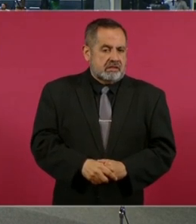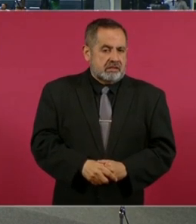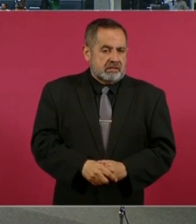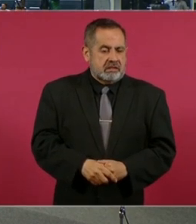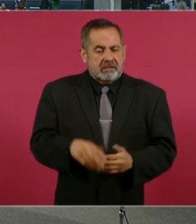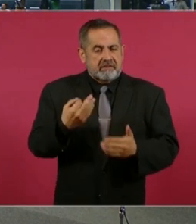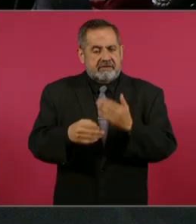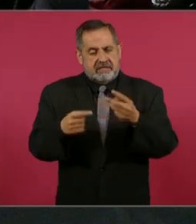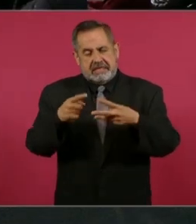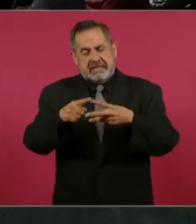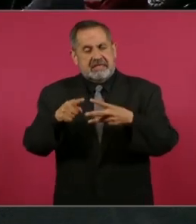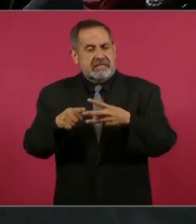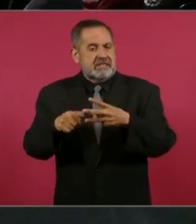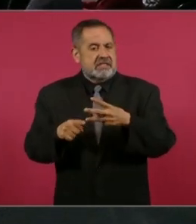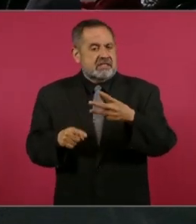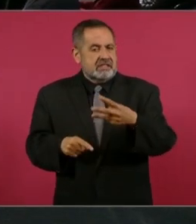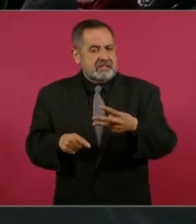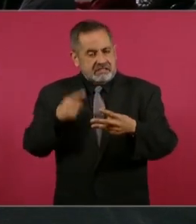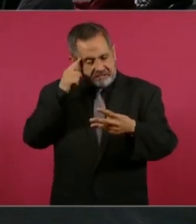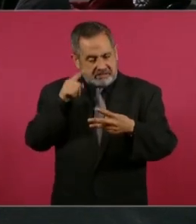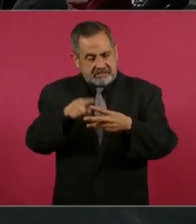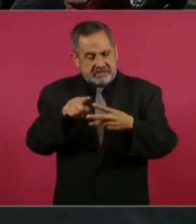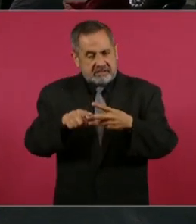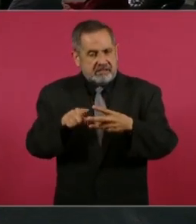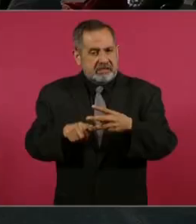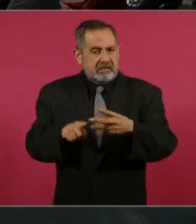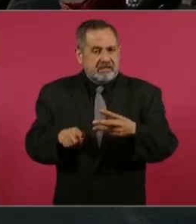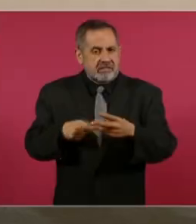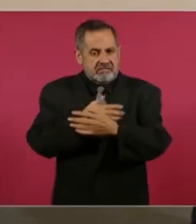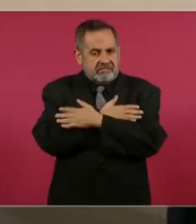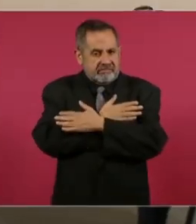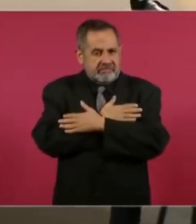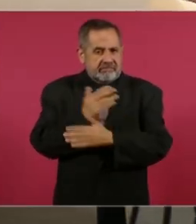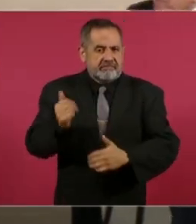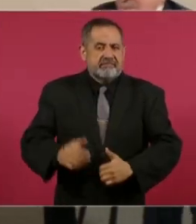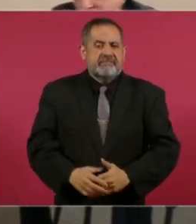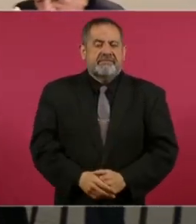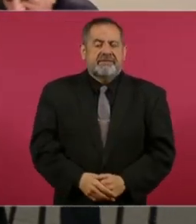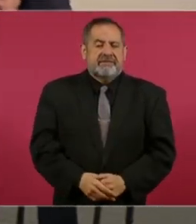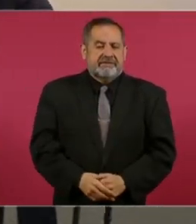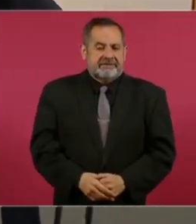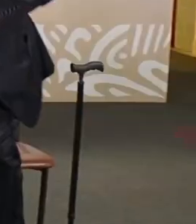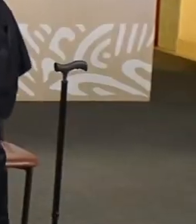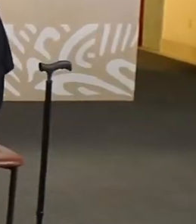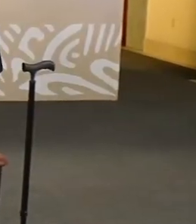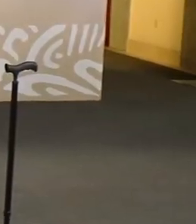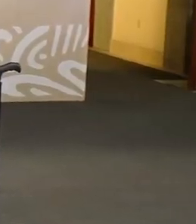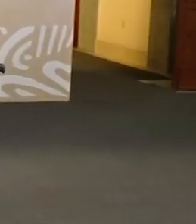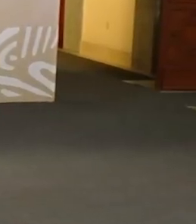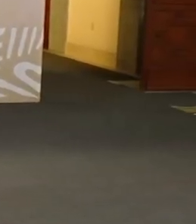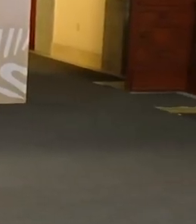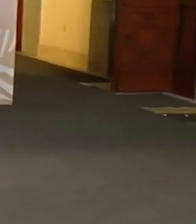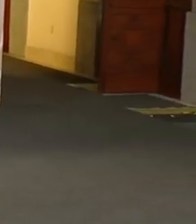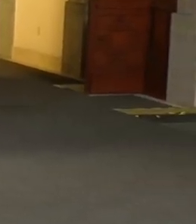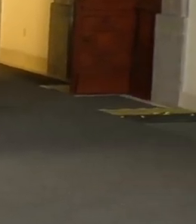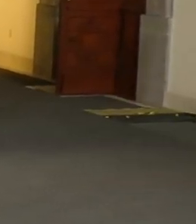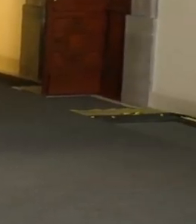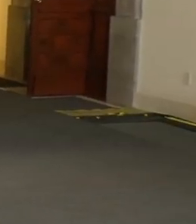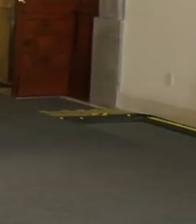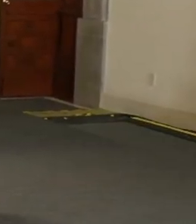Nos quedan tres. Un abrazo. Que desayunen.